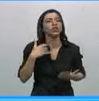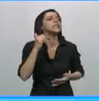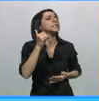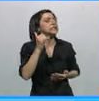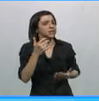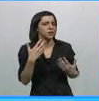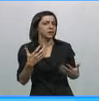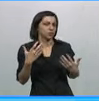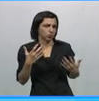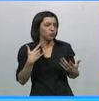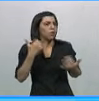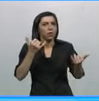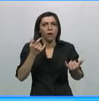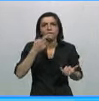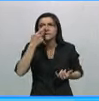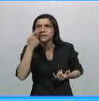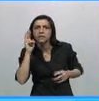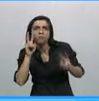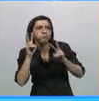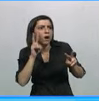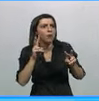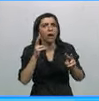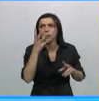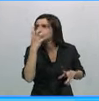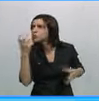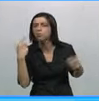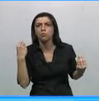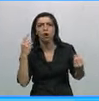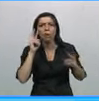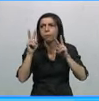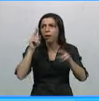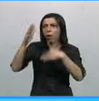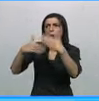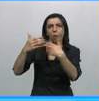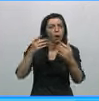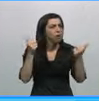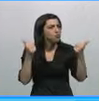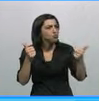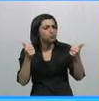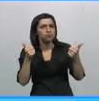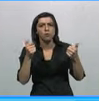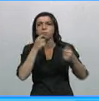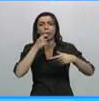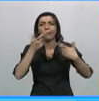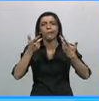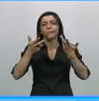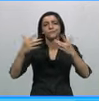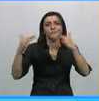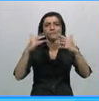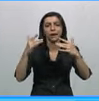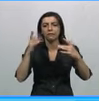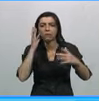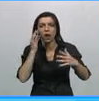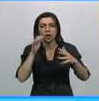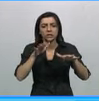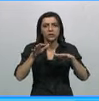No, obviamente, porque solucionan inconvenientes que bueno, que aparecen en todos los partidos por